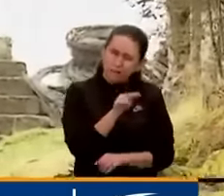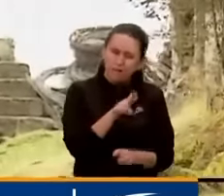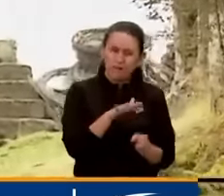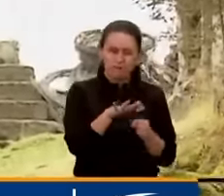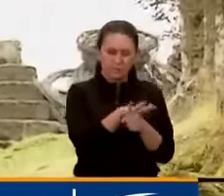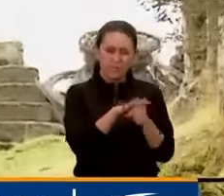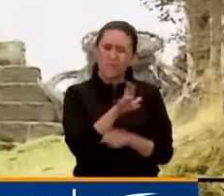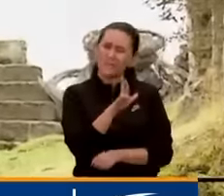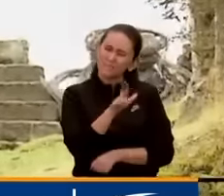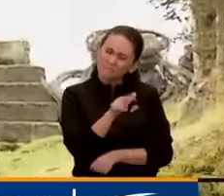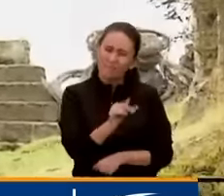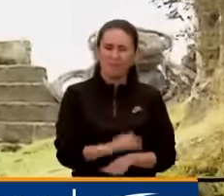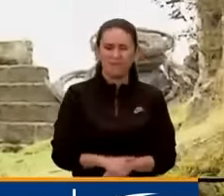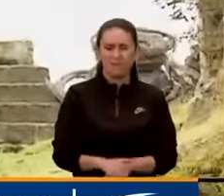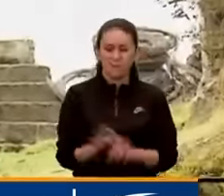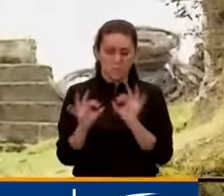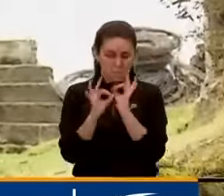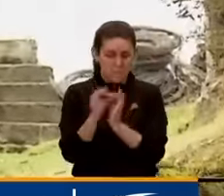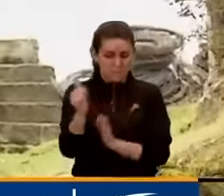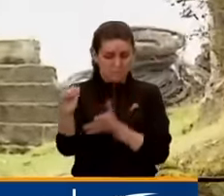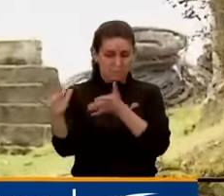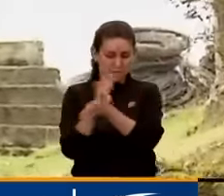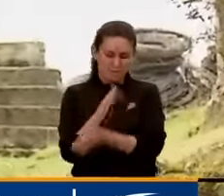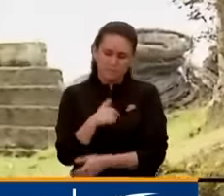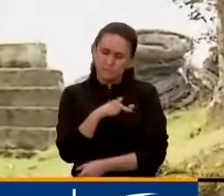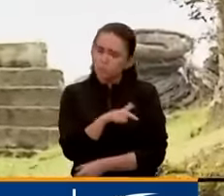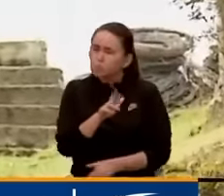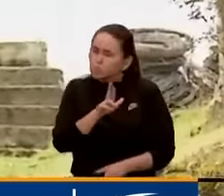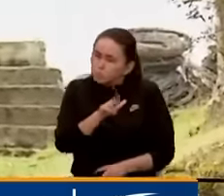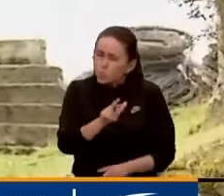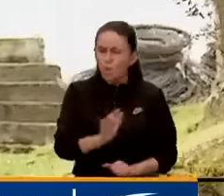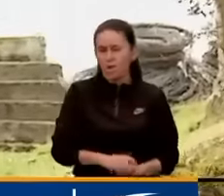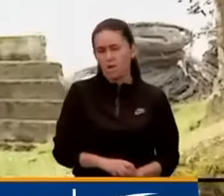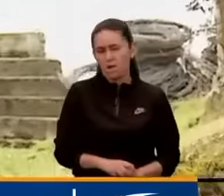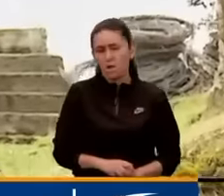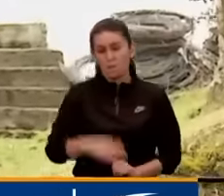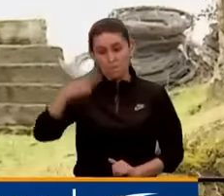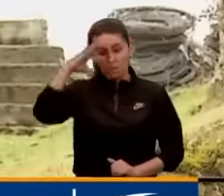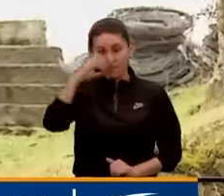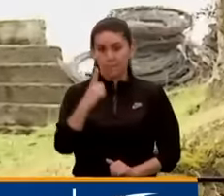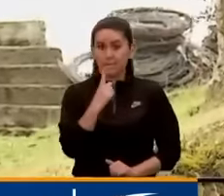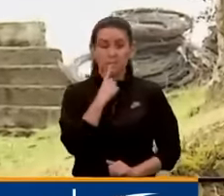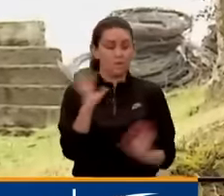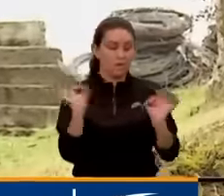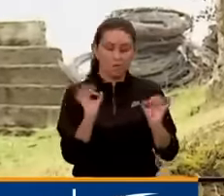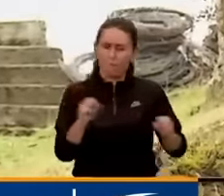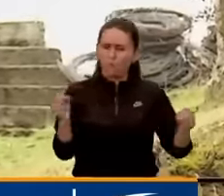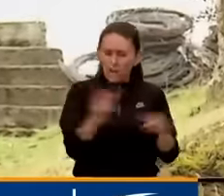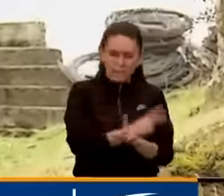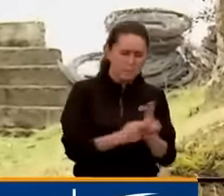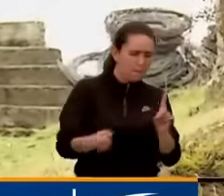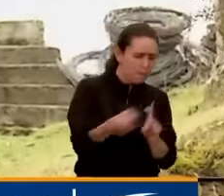según narra la misma familia, pese a que las autoridades dicen que no tiene rasgos de violencia.